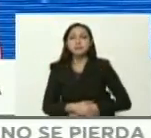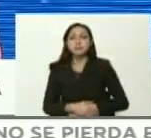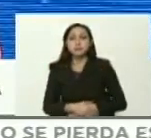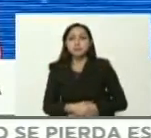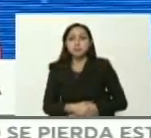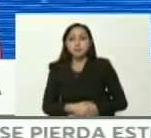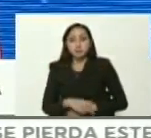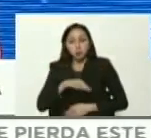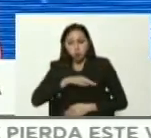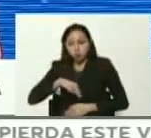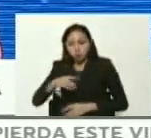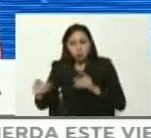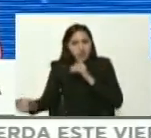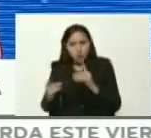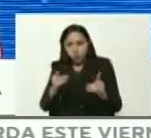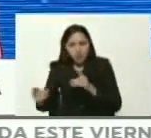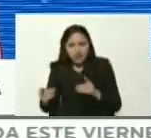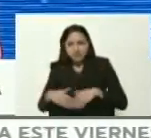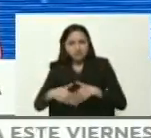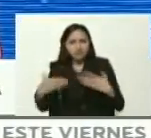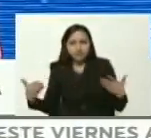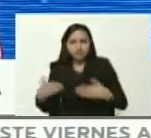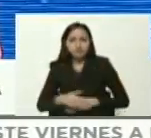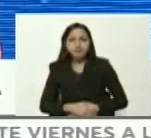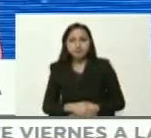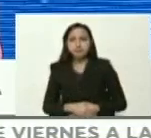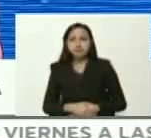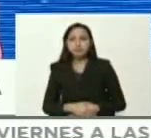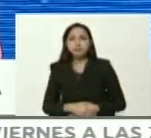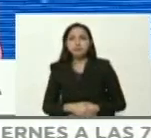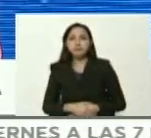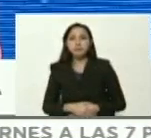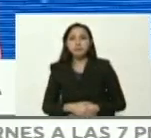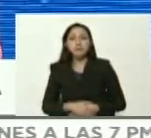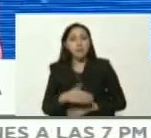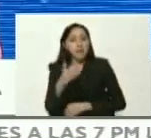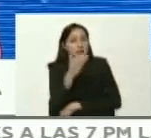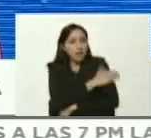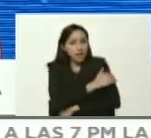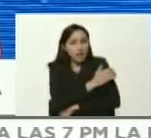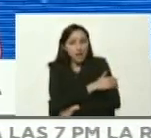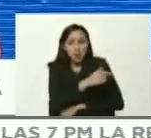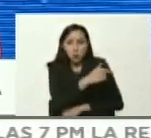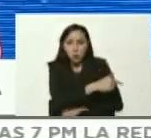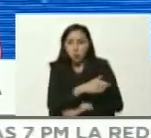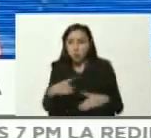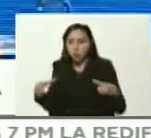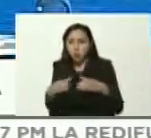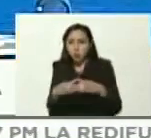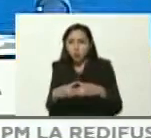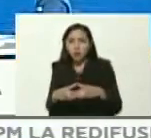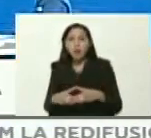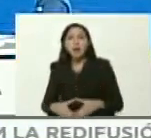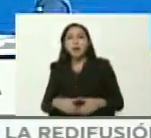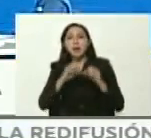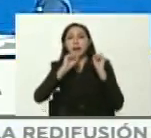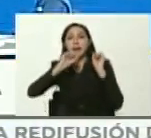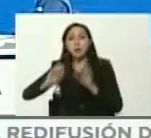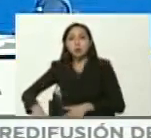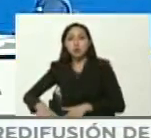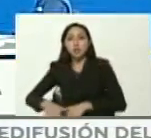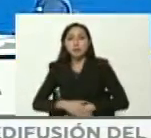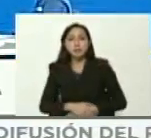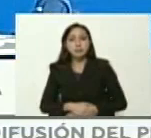que vamos a llevar es que esa oposición extremista renuncie